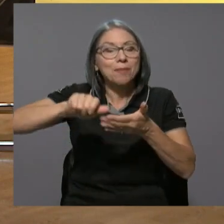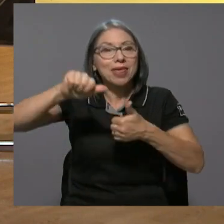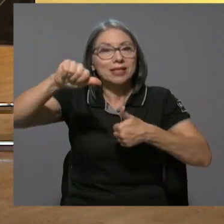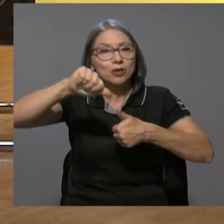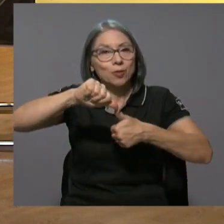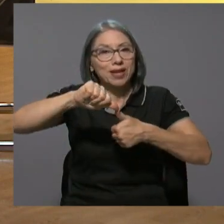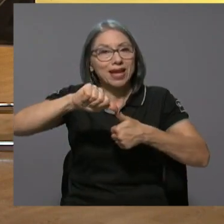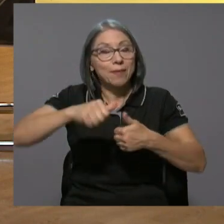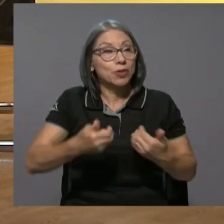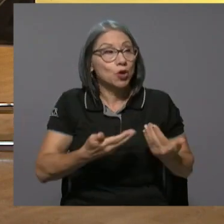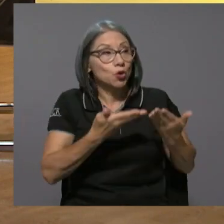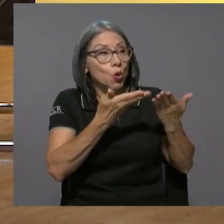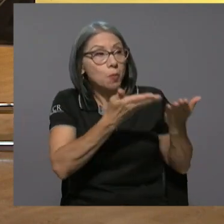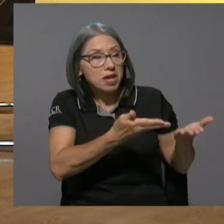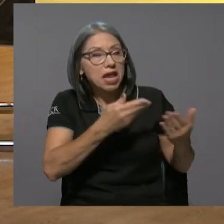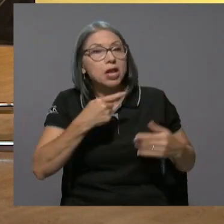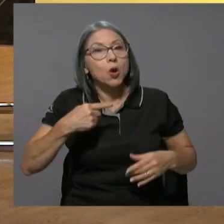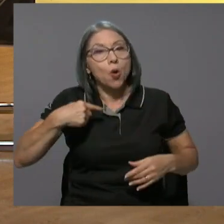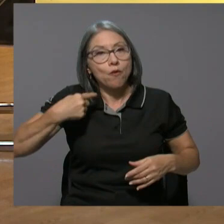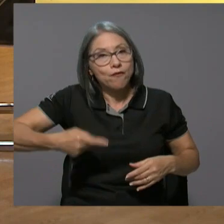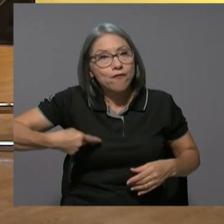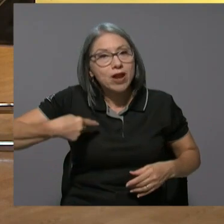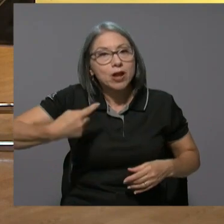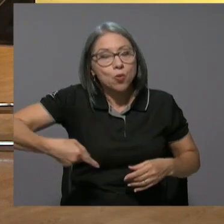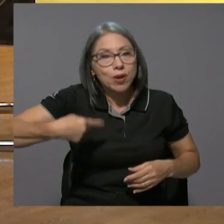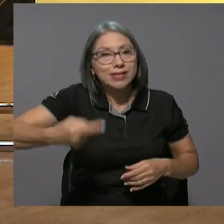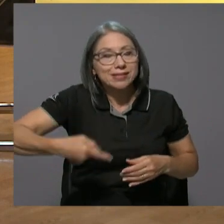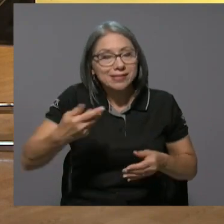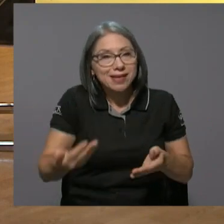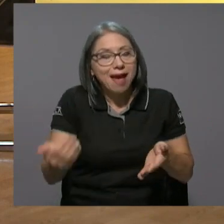Don Miguel con mucha frecuencia